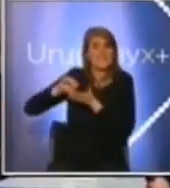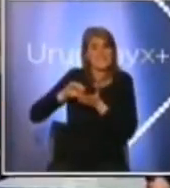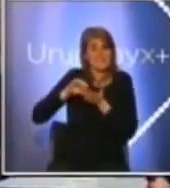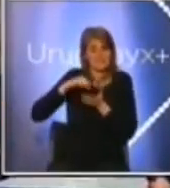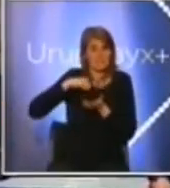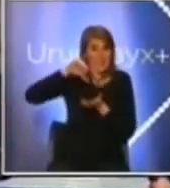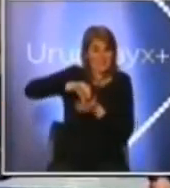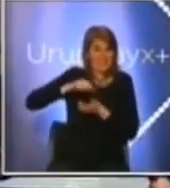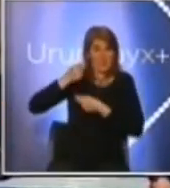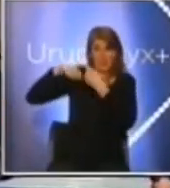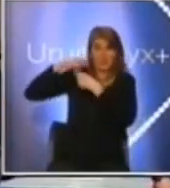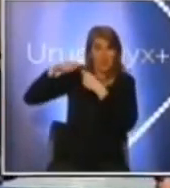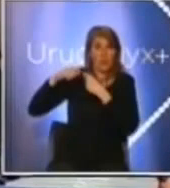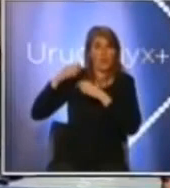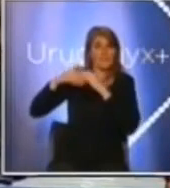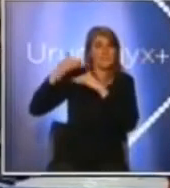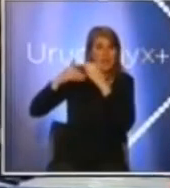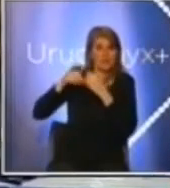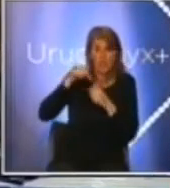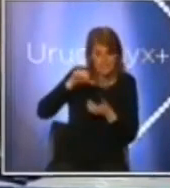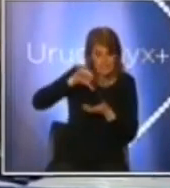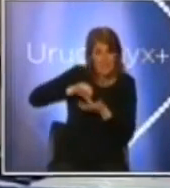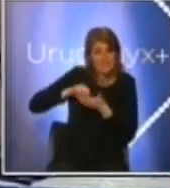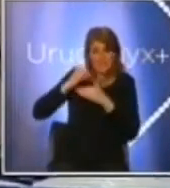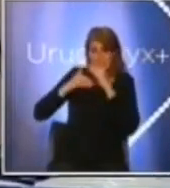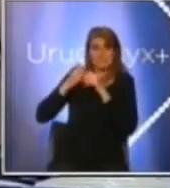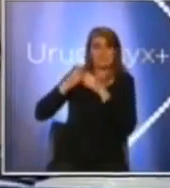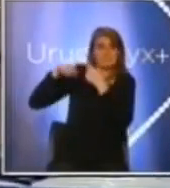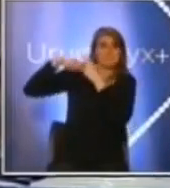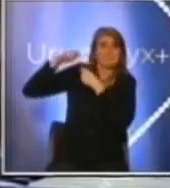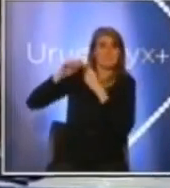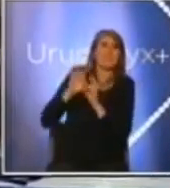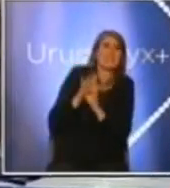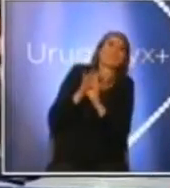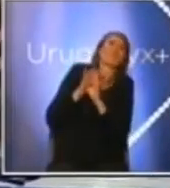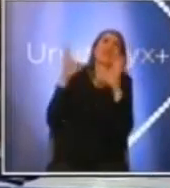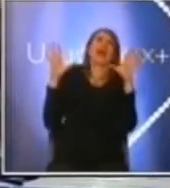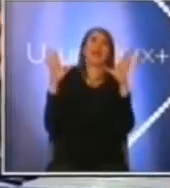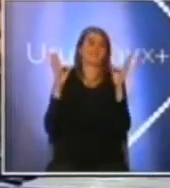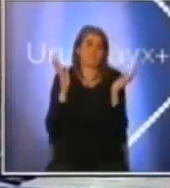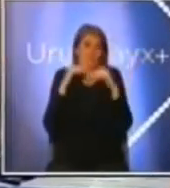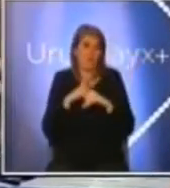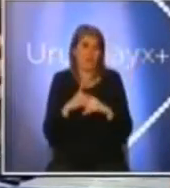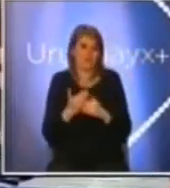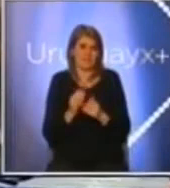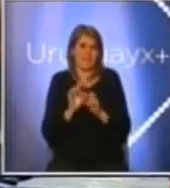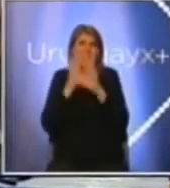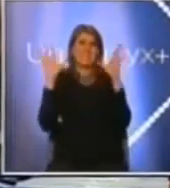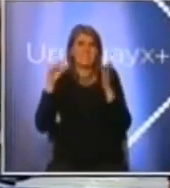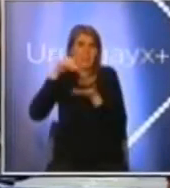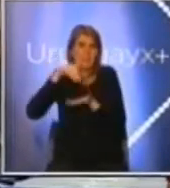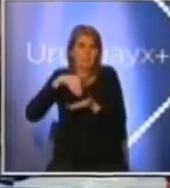con economías en desarrollo no pueden ser totalmente liberales, no pueden ir al libre mercado a